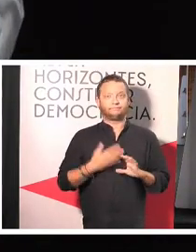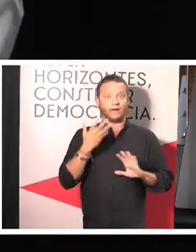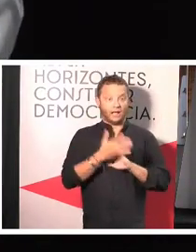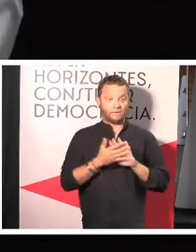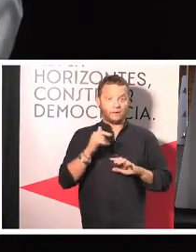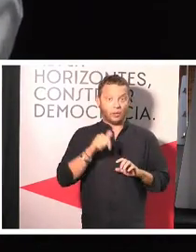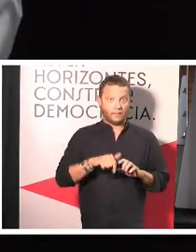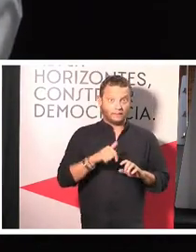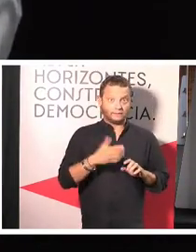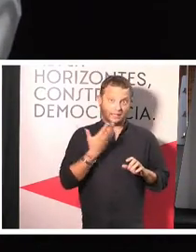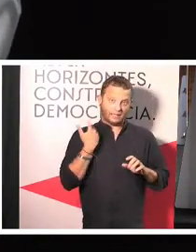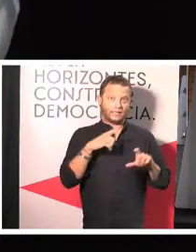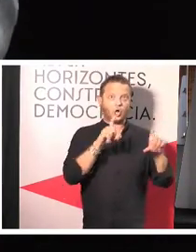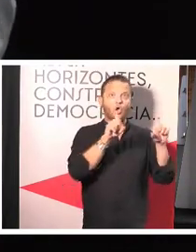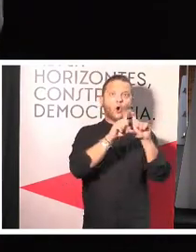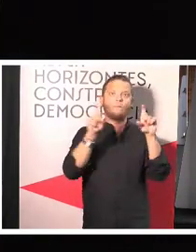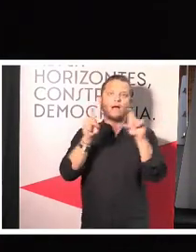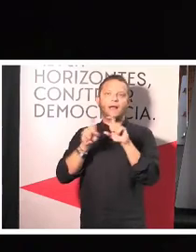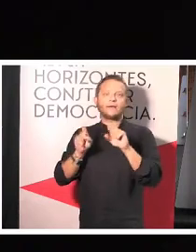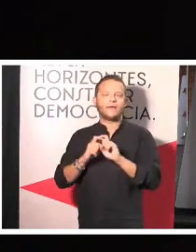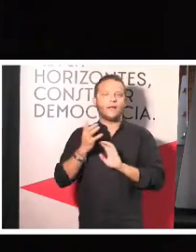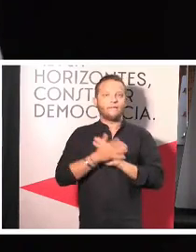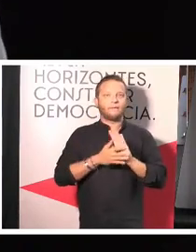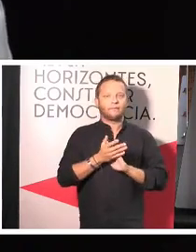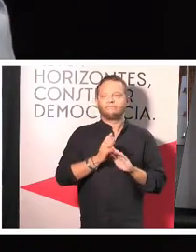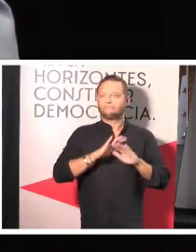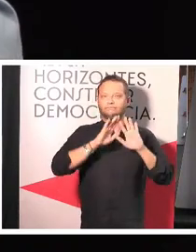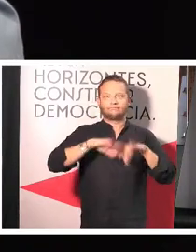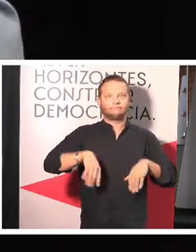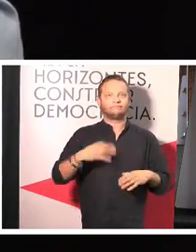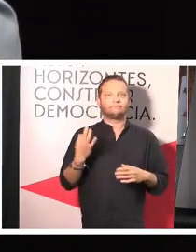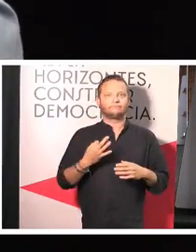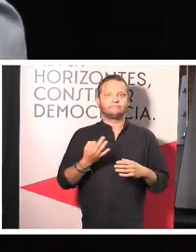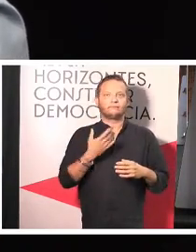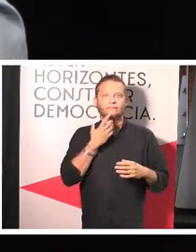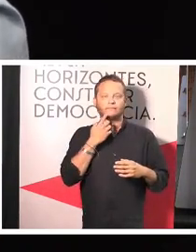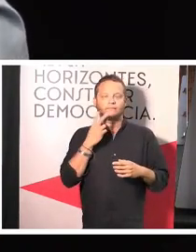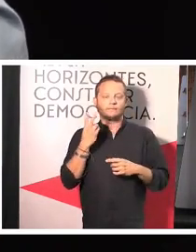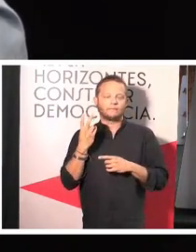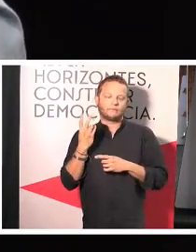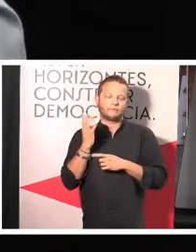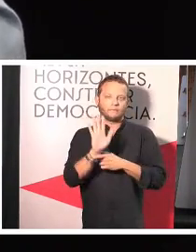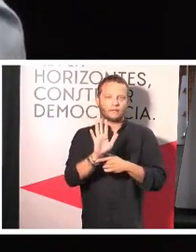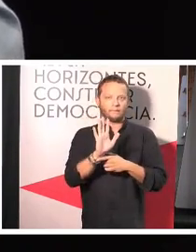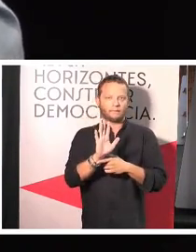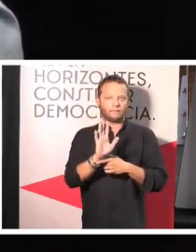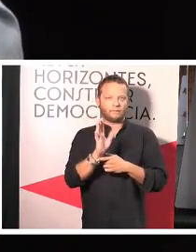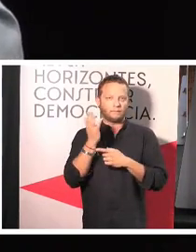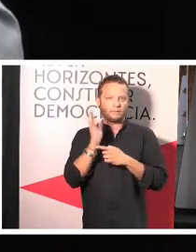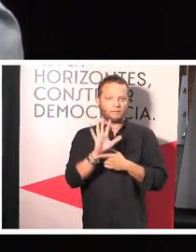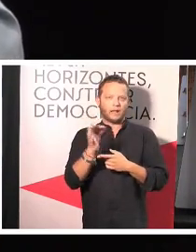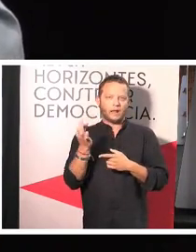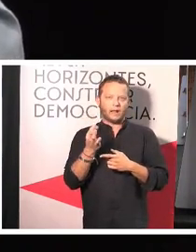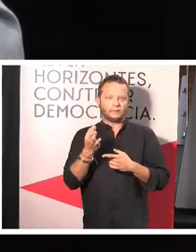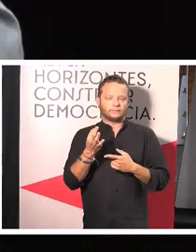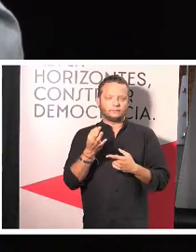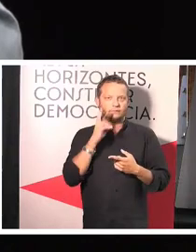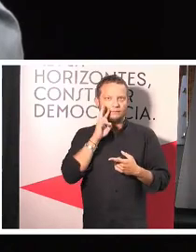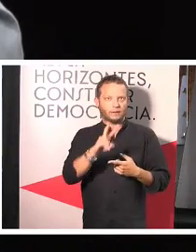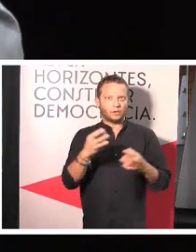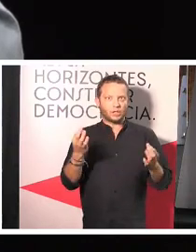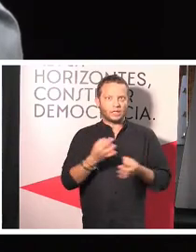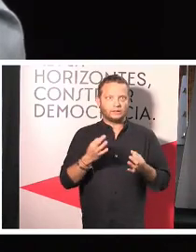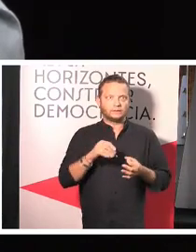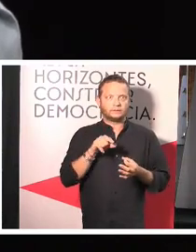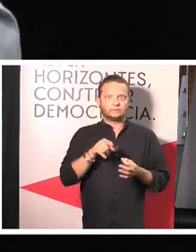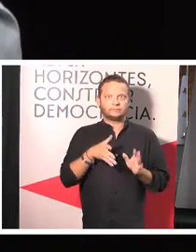estas grandes compañías, al final el fenómeno que tenemos delante nuestro resulta, pues como decía